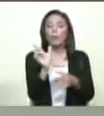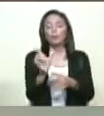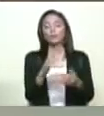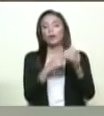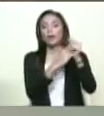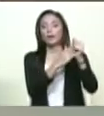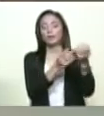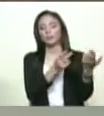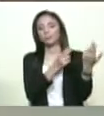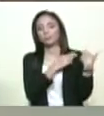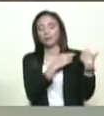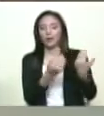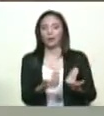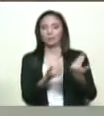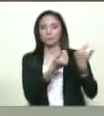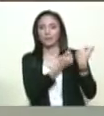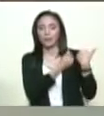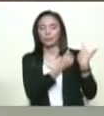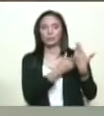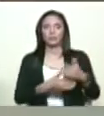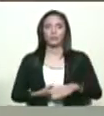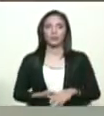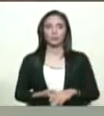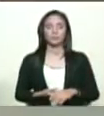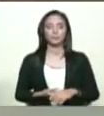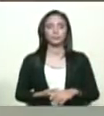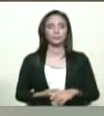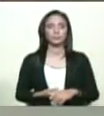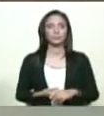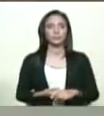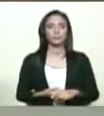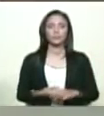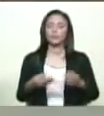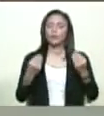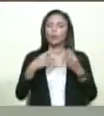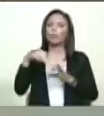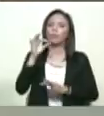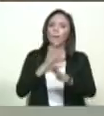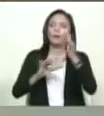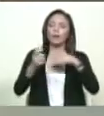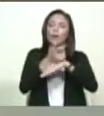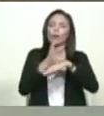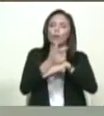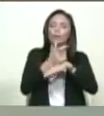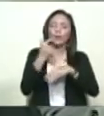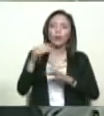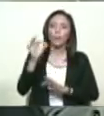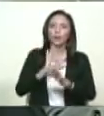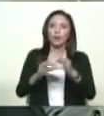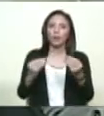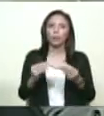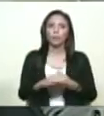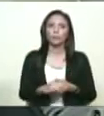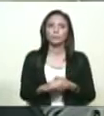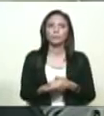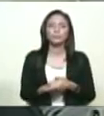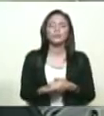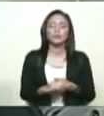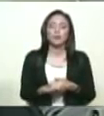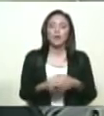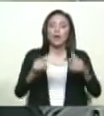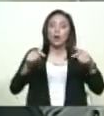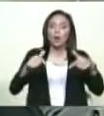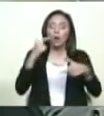venezuela que tiene la estructura para hacerlo en términos de corto plazo como en la cosa gobernador sí exactamente el día de hoy presidente